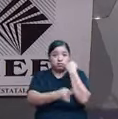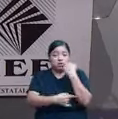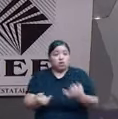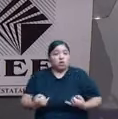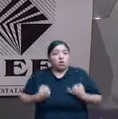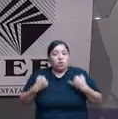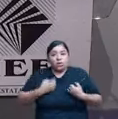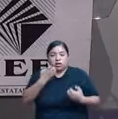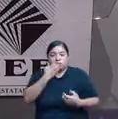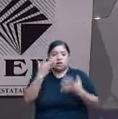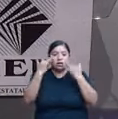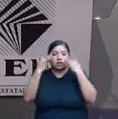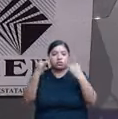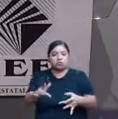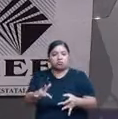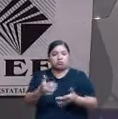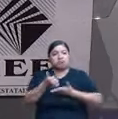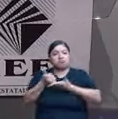dejar sus estudios?